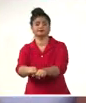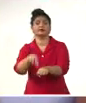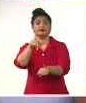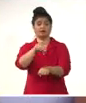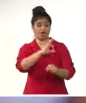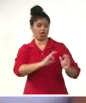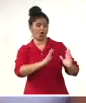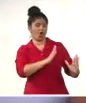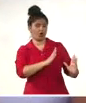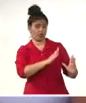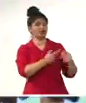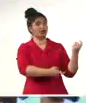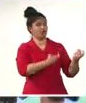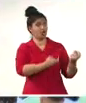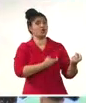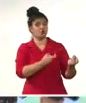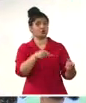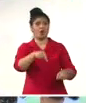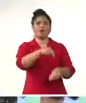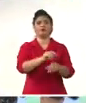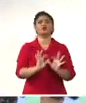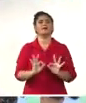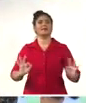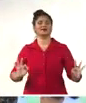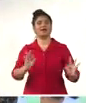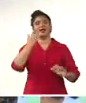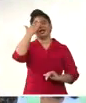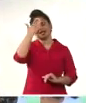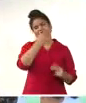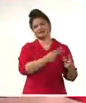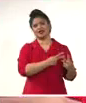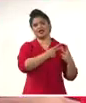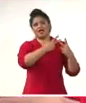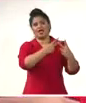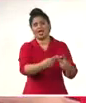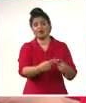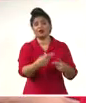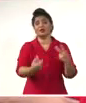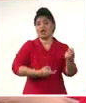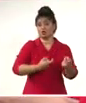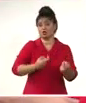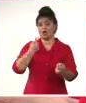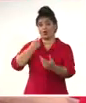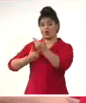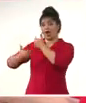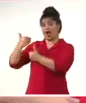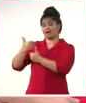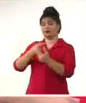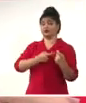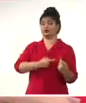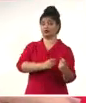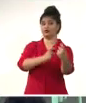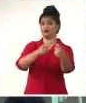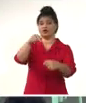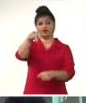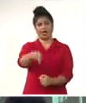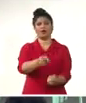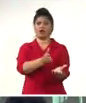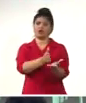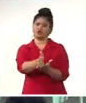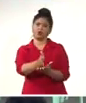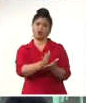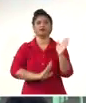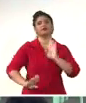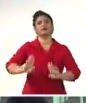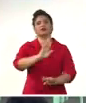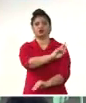momento para agradecer a todos los cubanos que desde diversas profesiones protagonizaron los desafíos de la vida del país en el último año,